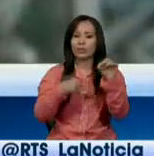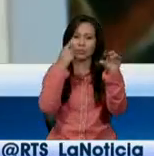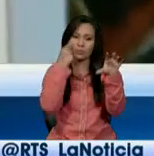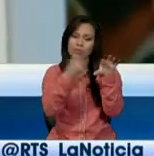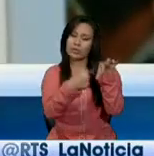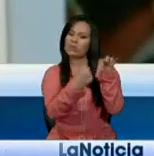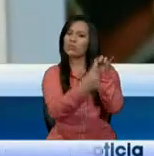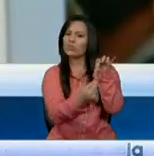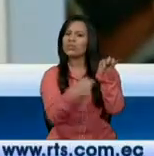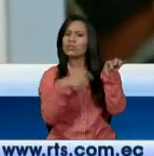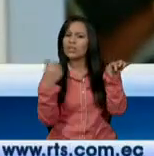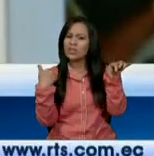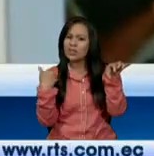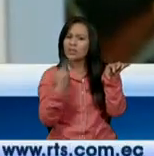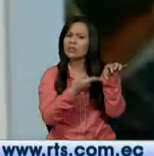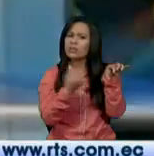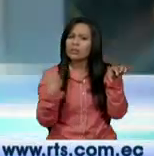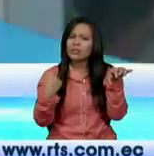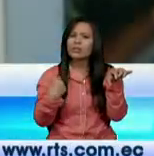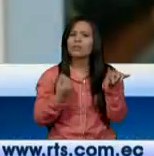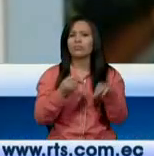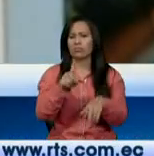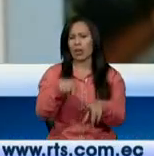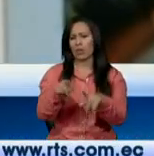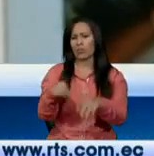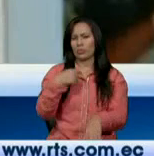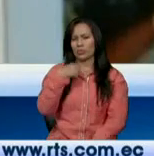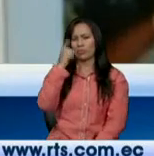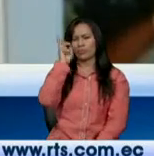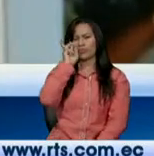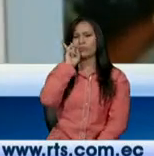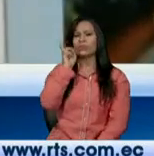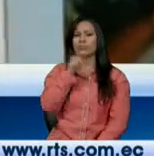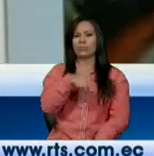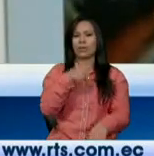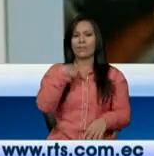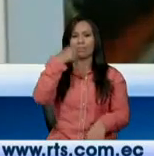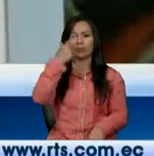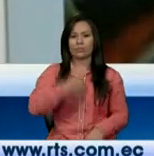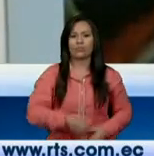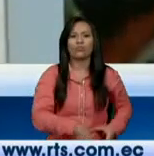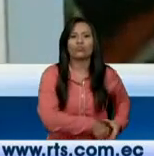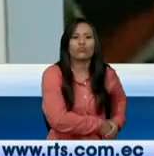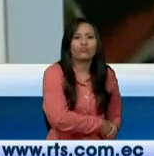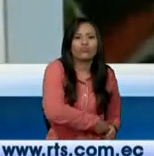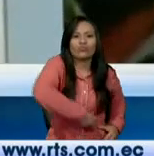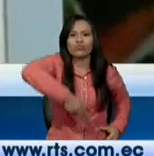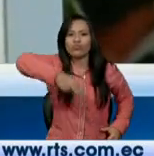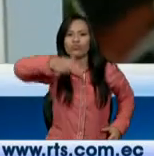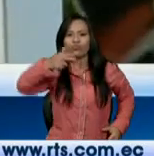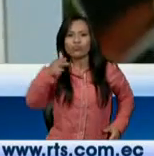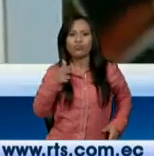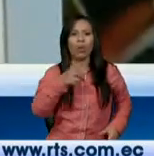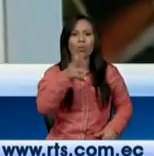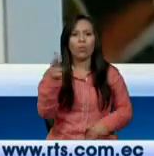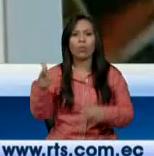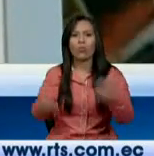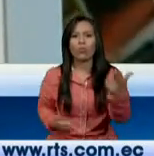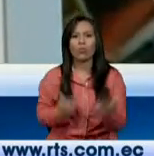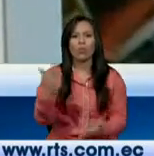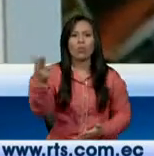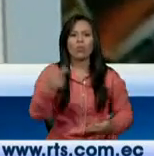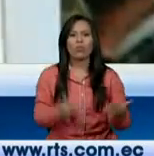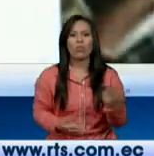específico, los empleados del lugar empezaron a sospechar, de ahí que los individuos, con armas en mano, comenzaron con el atraco. Ellos